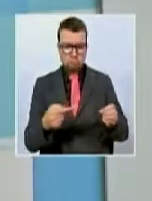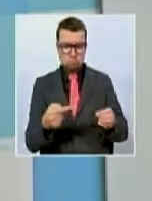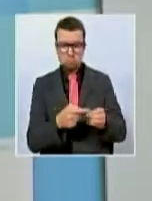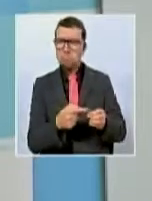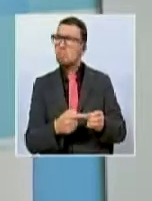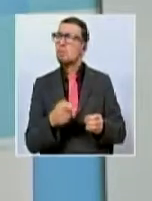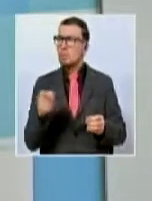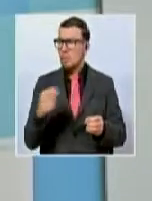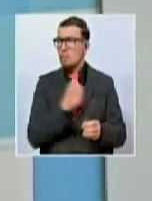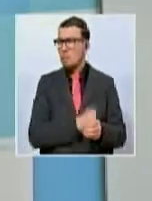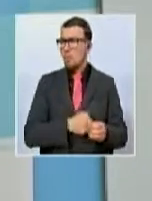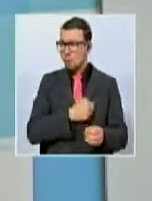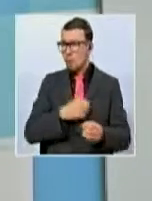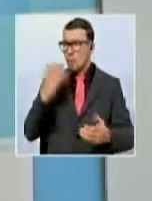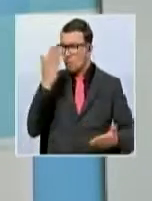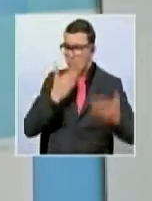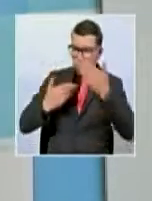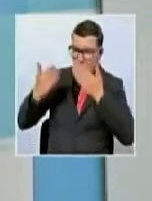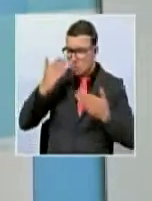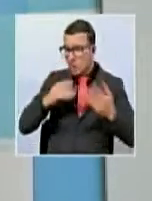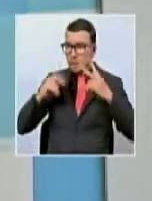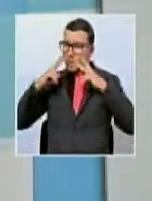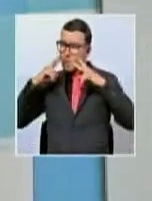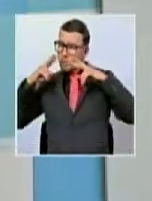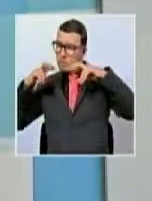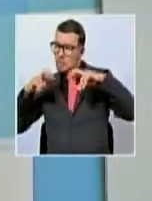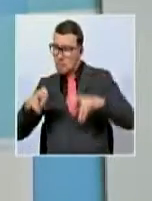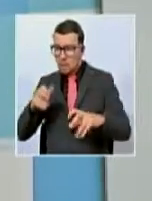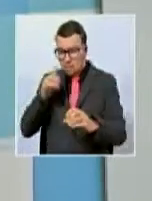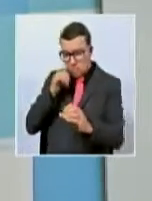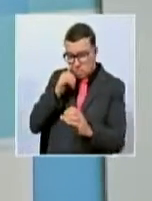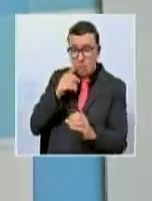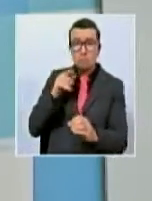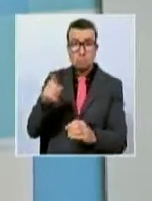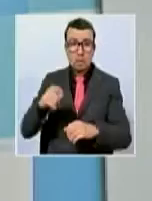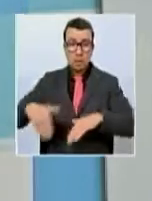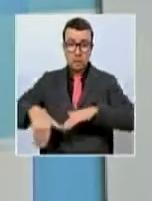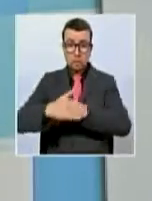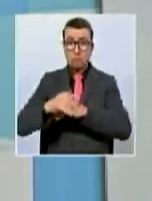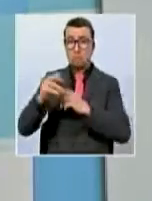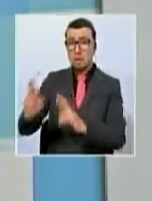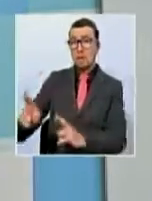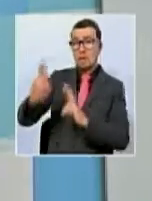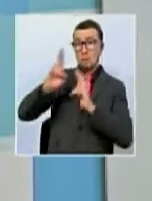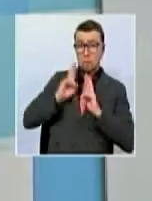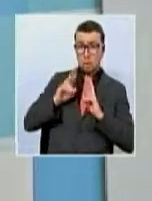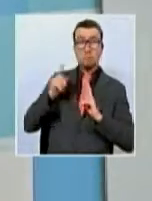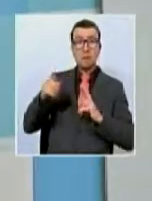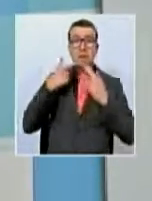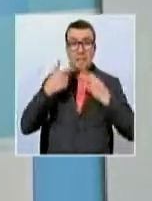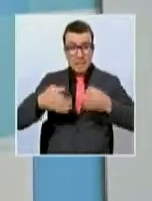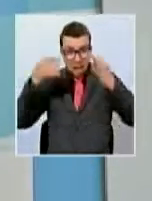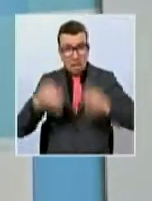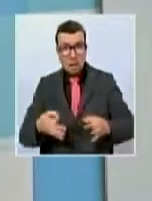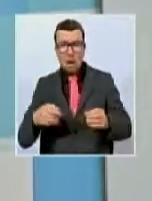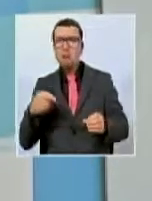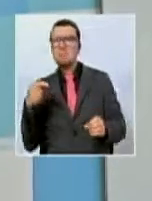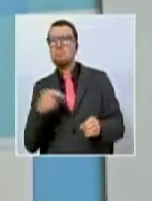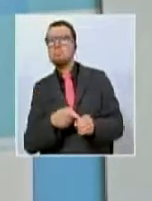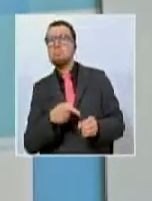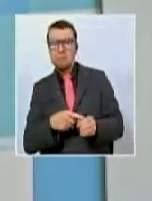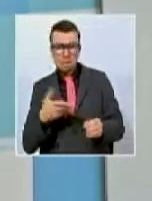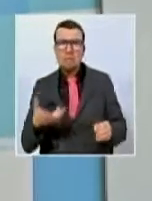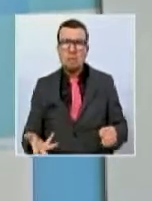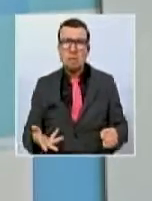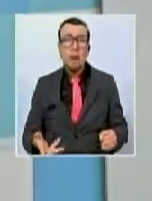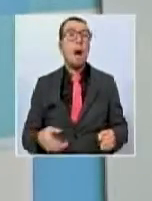que quiere que lo prueben, que quiere que lo manden al laboratorio, da su dirección para que le den respuesta y así tener certeza del contenido de los productos. Eso también